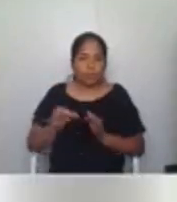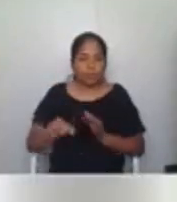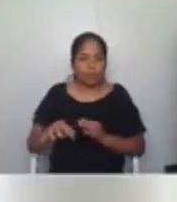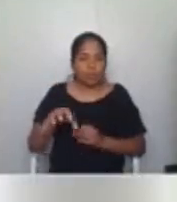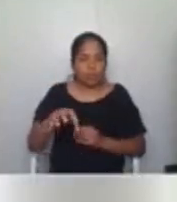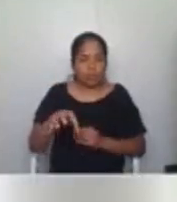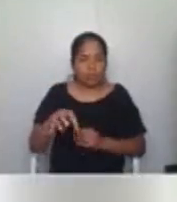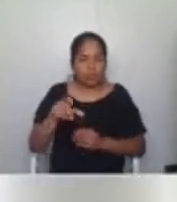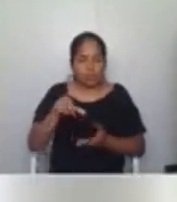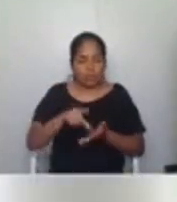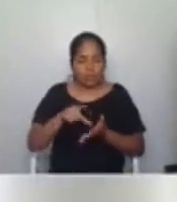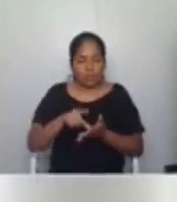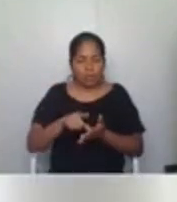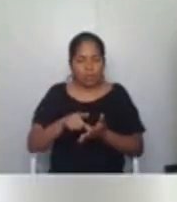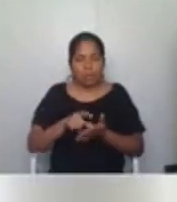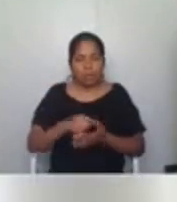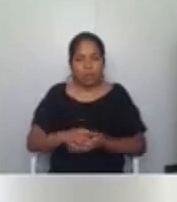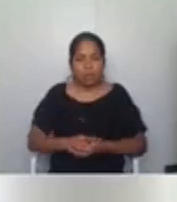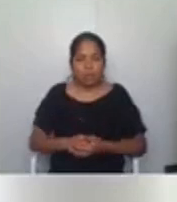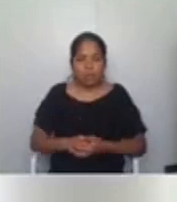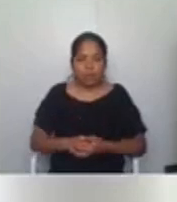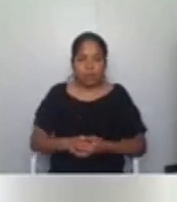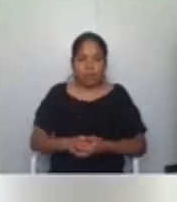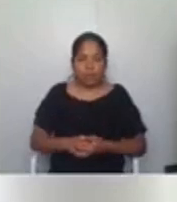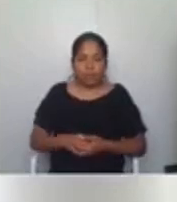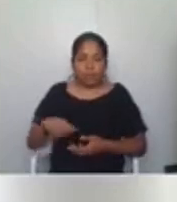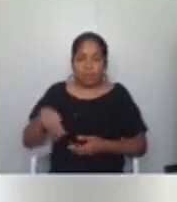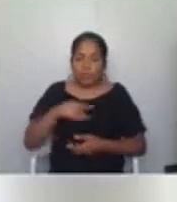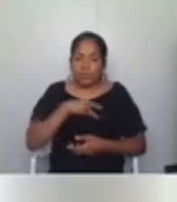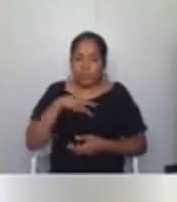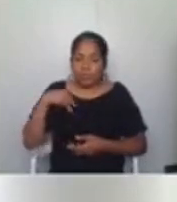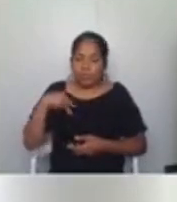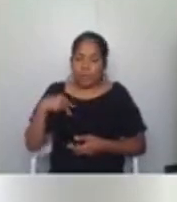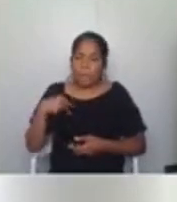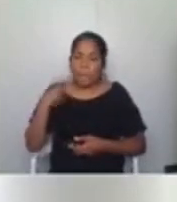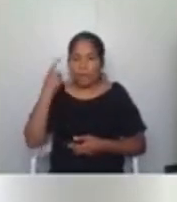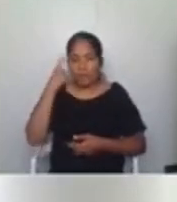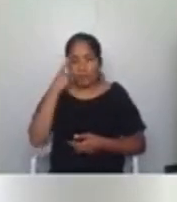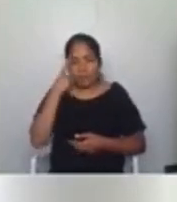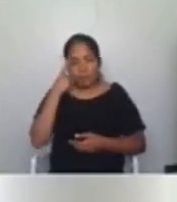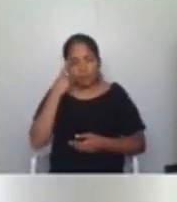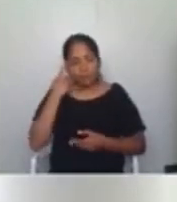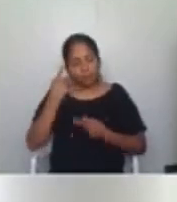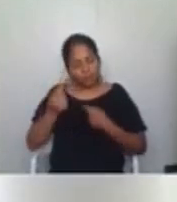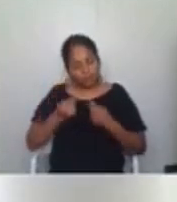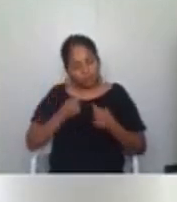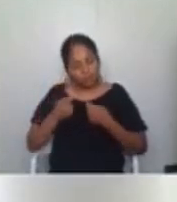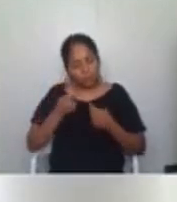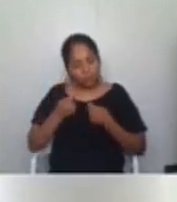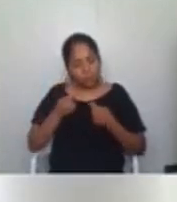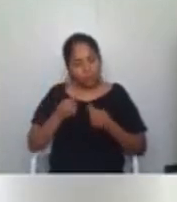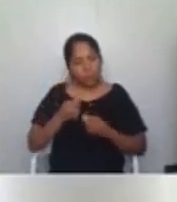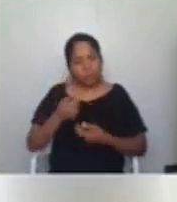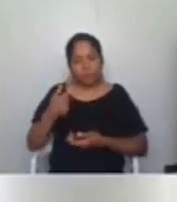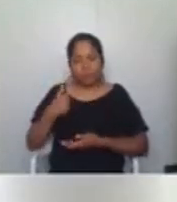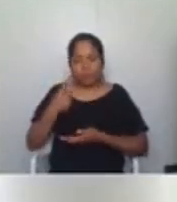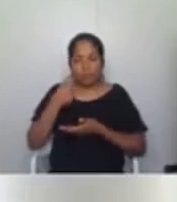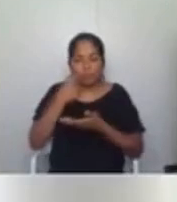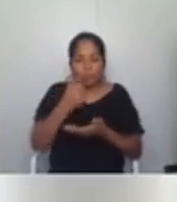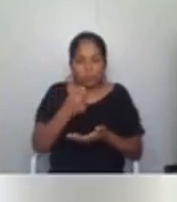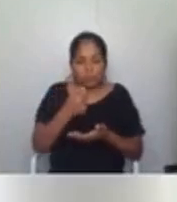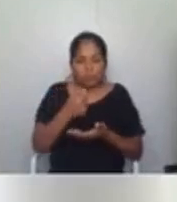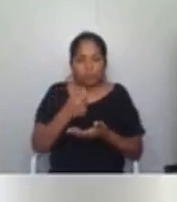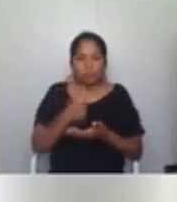que nosotros estamos tomando una decisión de autorregularnos, poner un presupuesto en el cual se